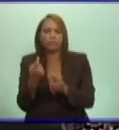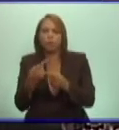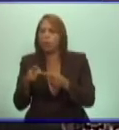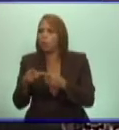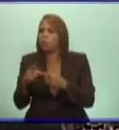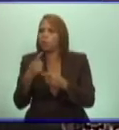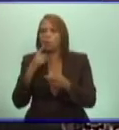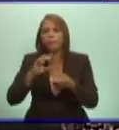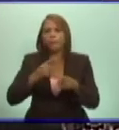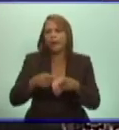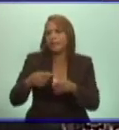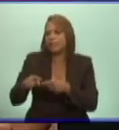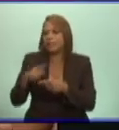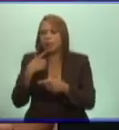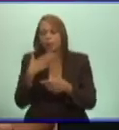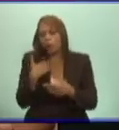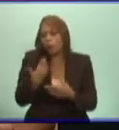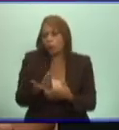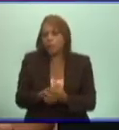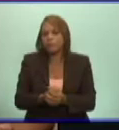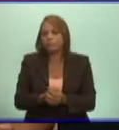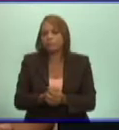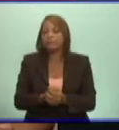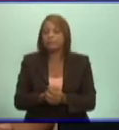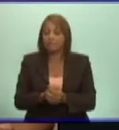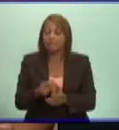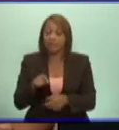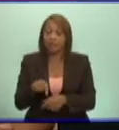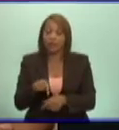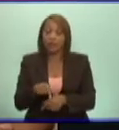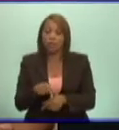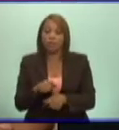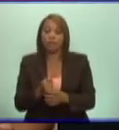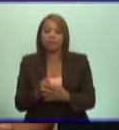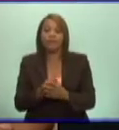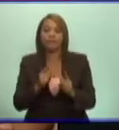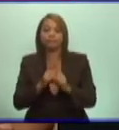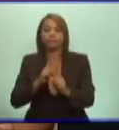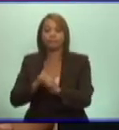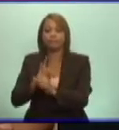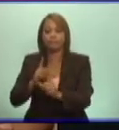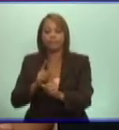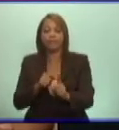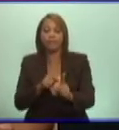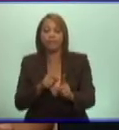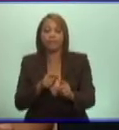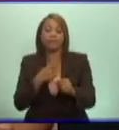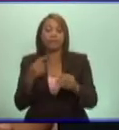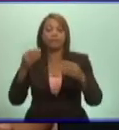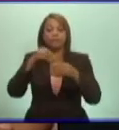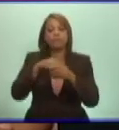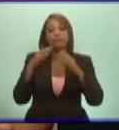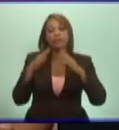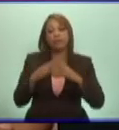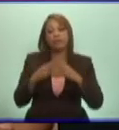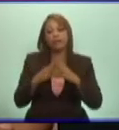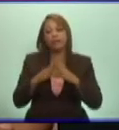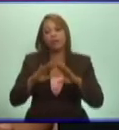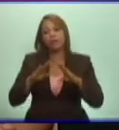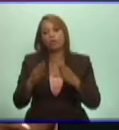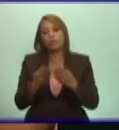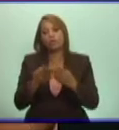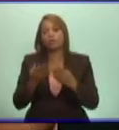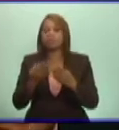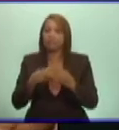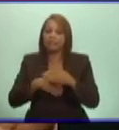primaria, por ejemplo, de cada grado? En estos tiempos donde el distanciamiento ha primado y han estado en sus casas, todos los que han tenido